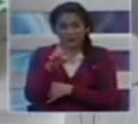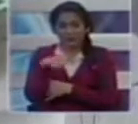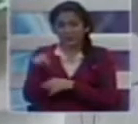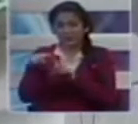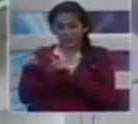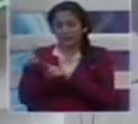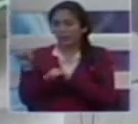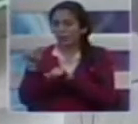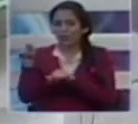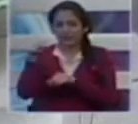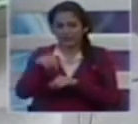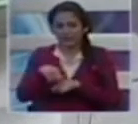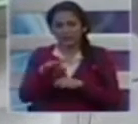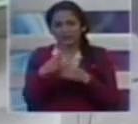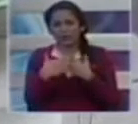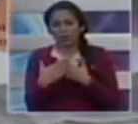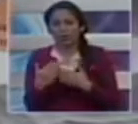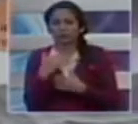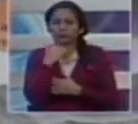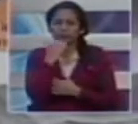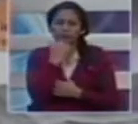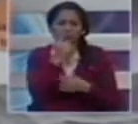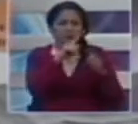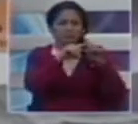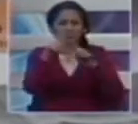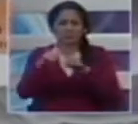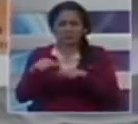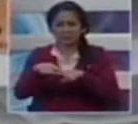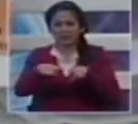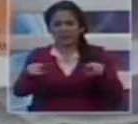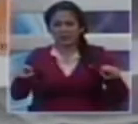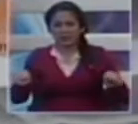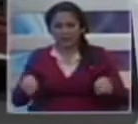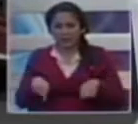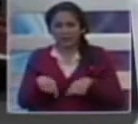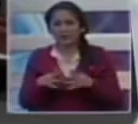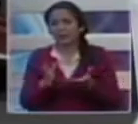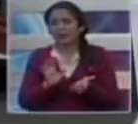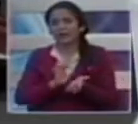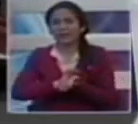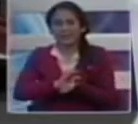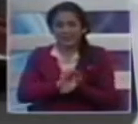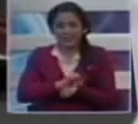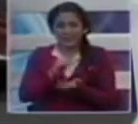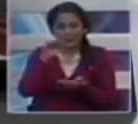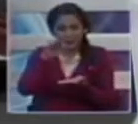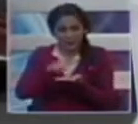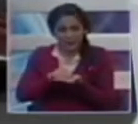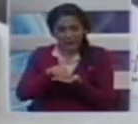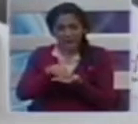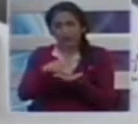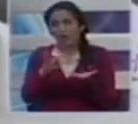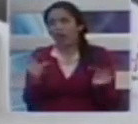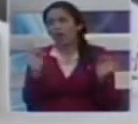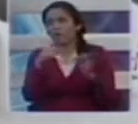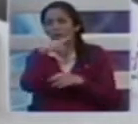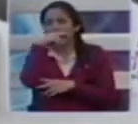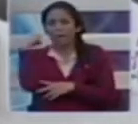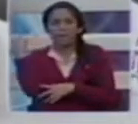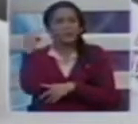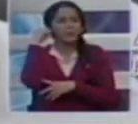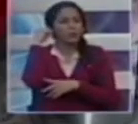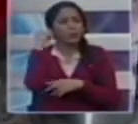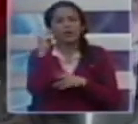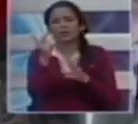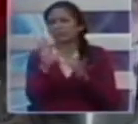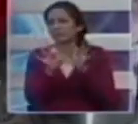charoles pequeños, grandes, tablas de queso, hay regalos para hombres como para mujeres, también